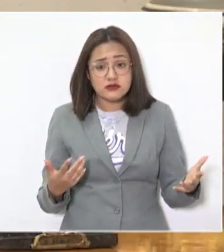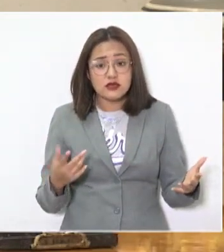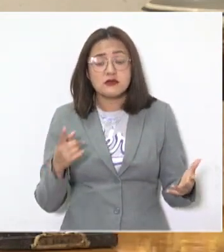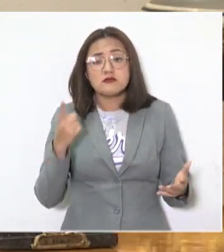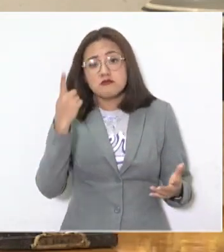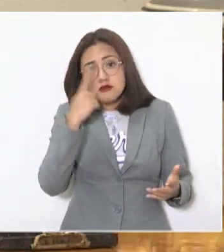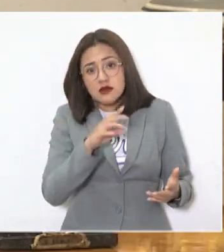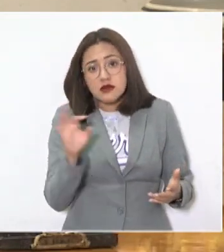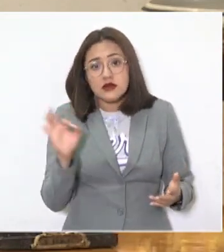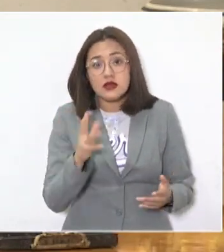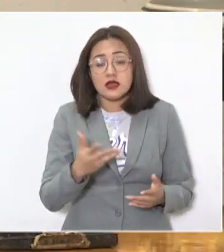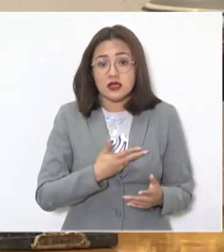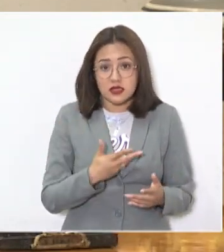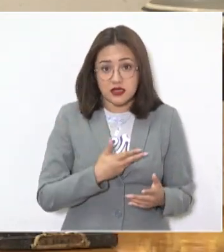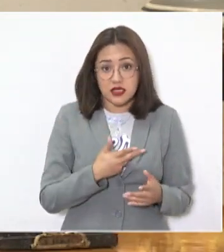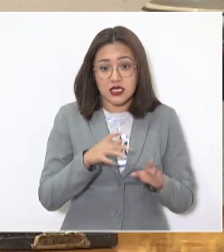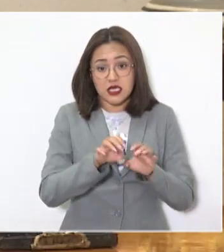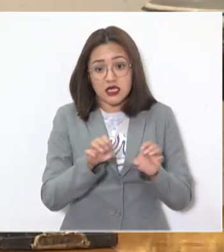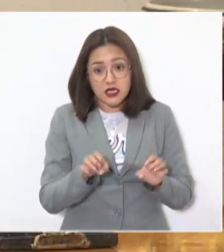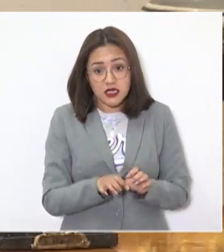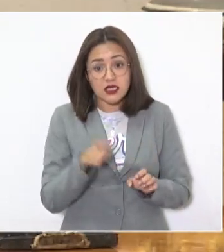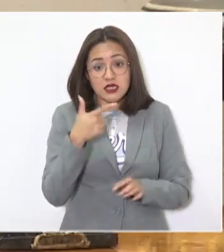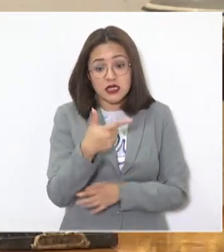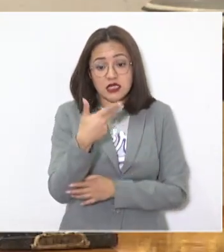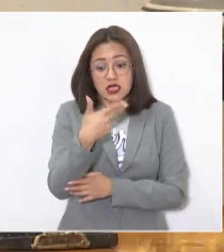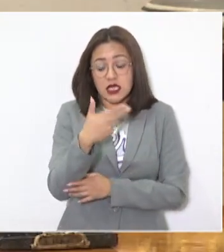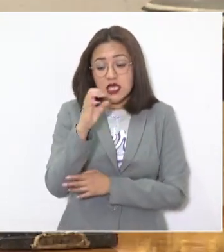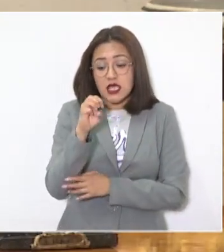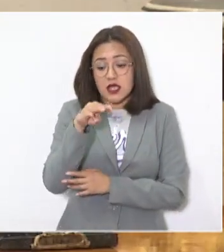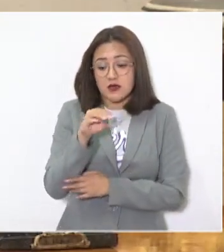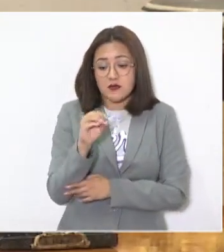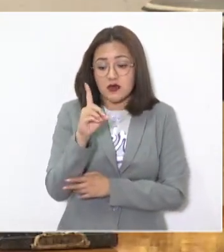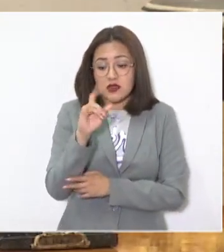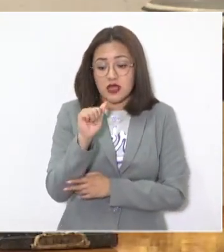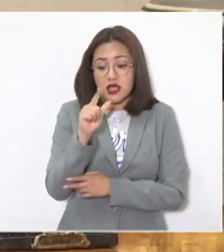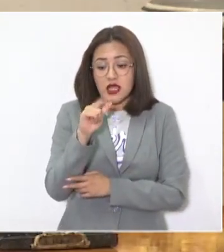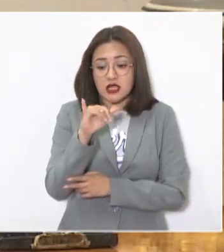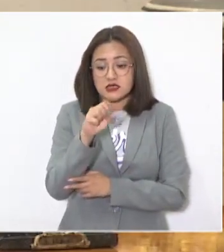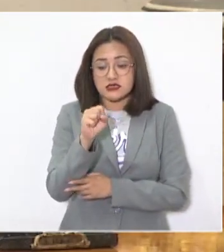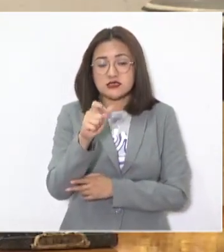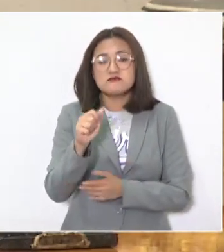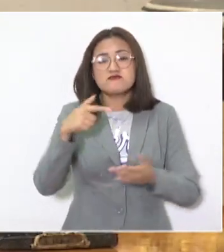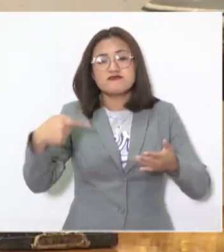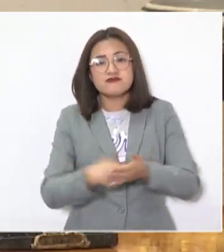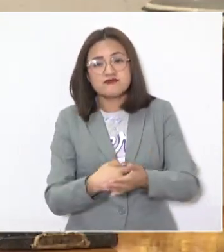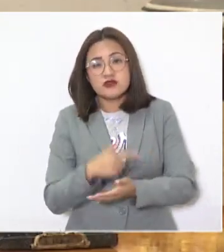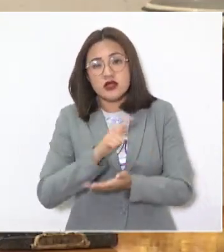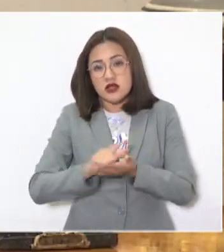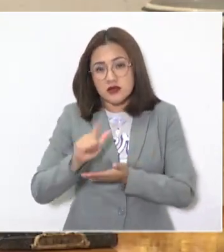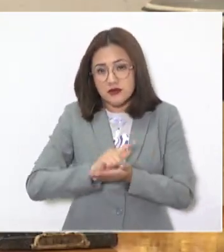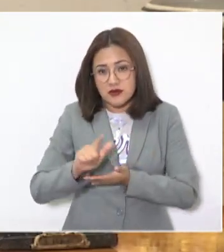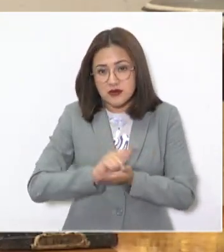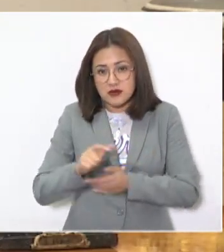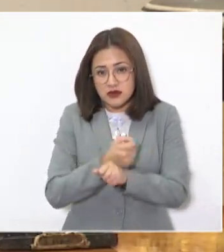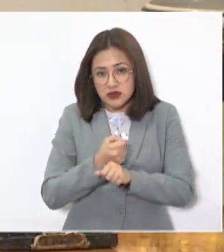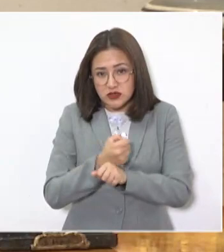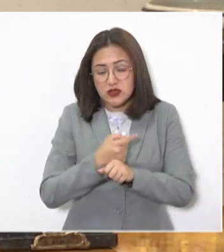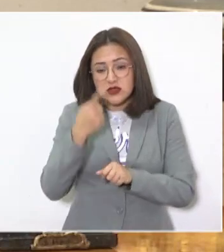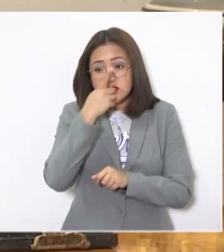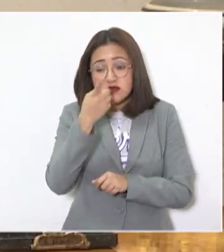haberse adquirido equipo de hemodiálisis y de no haber servido, es lo que dijo el secretario de Salud.